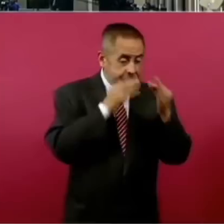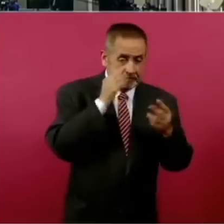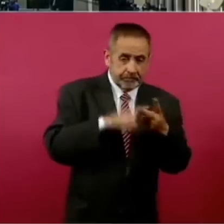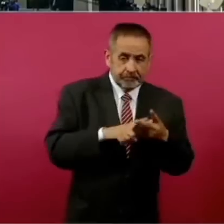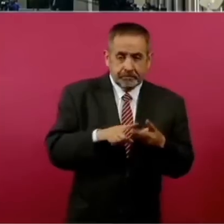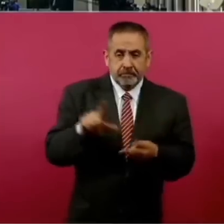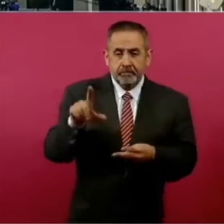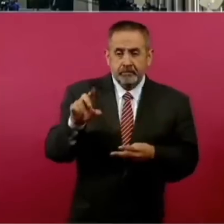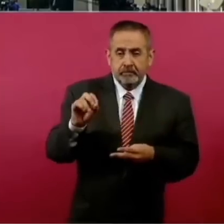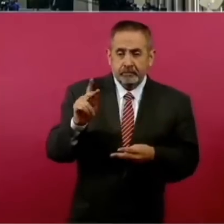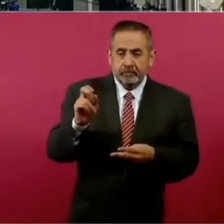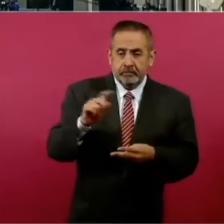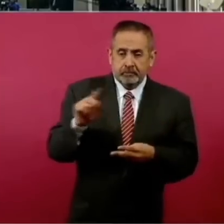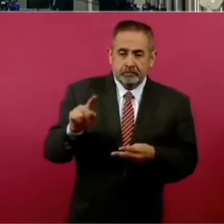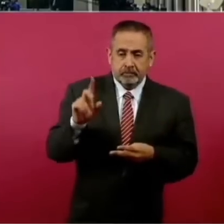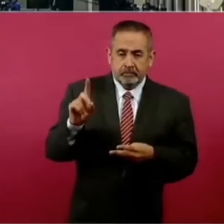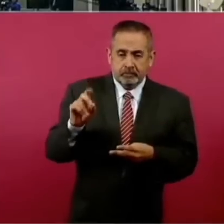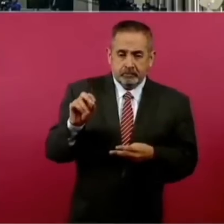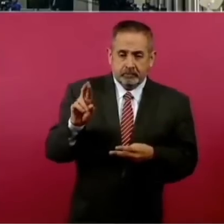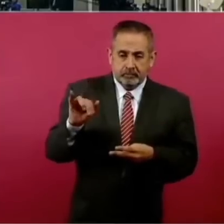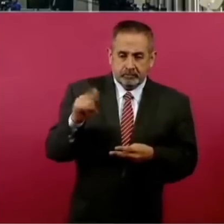López Dóriga.